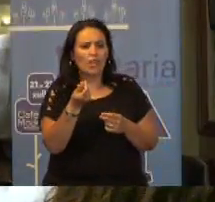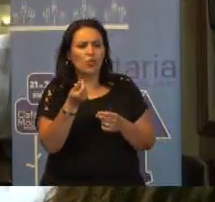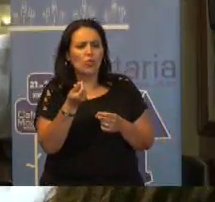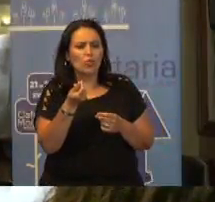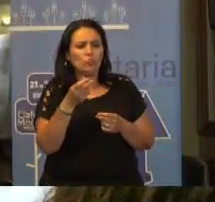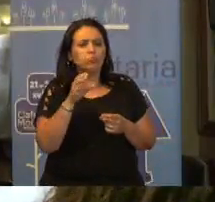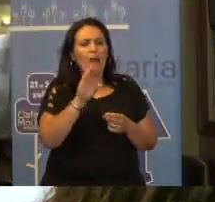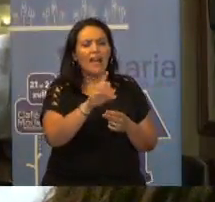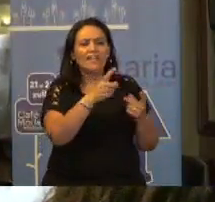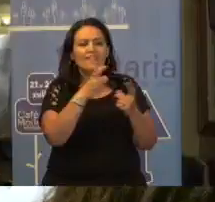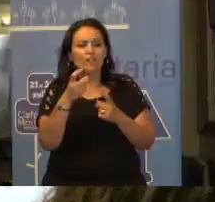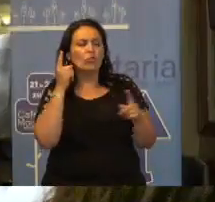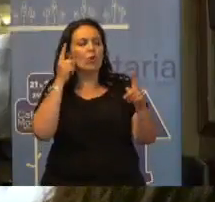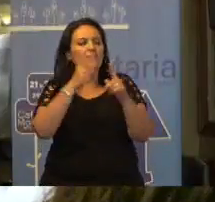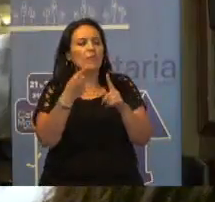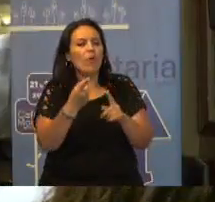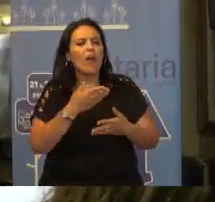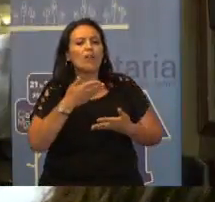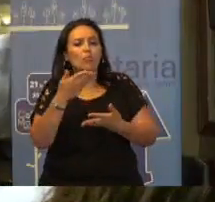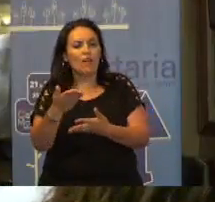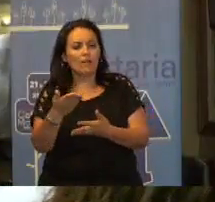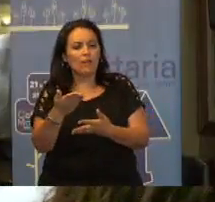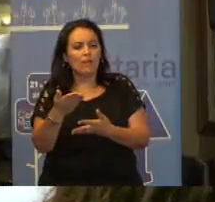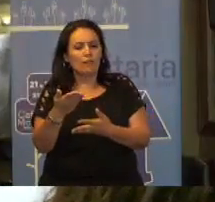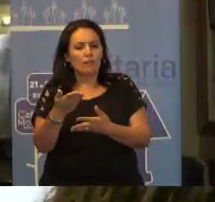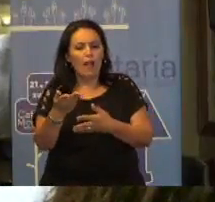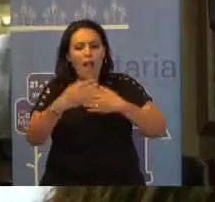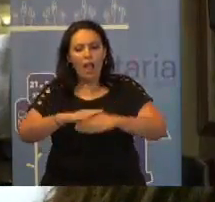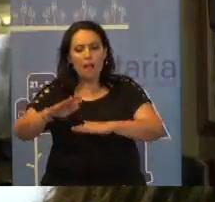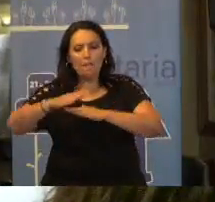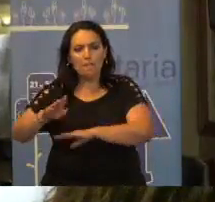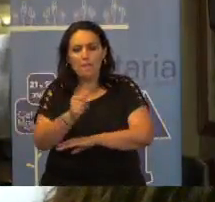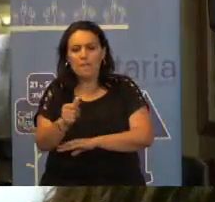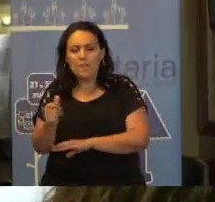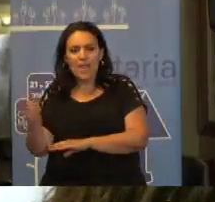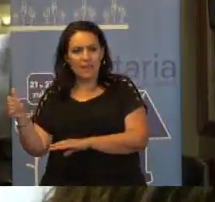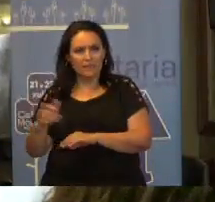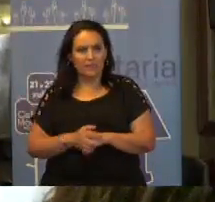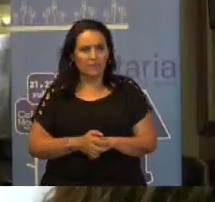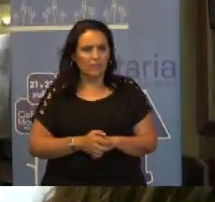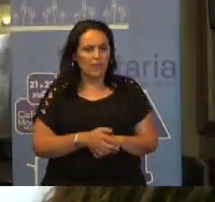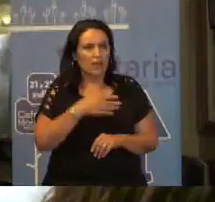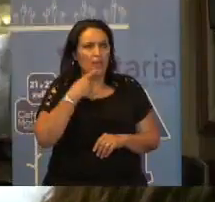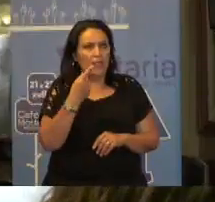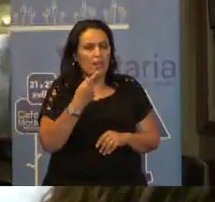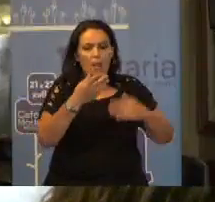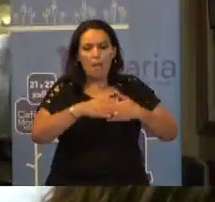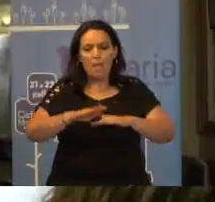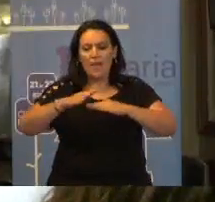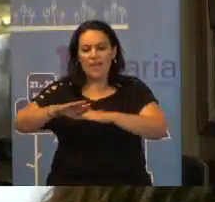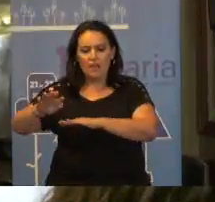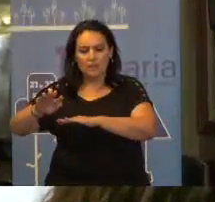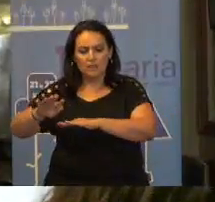para axudar e potenciar as mareas. Que as mareas, en vez de notar que En Marea é un